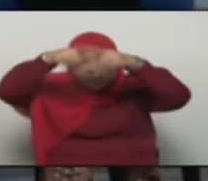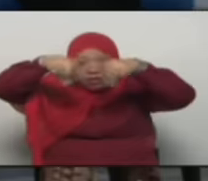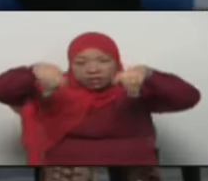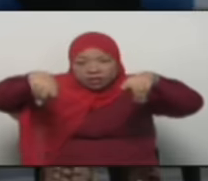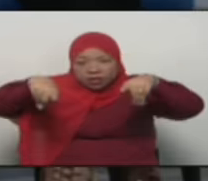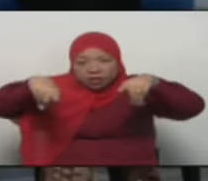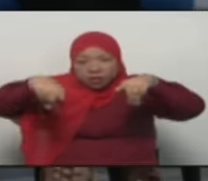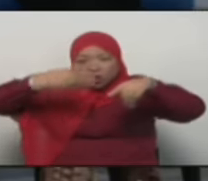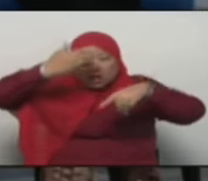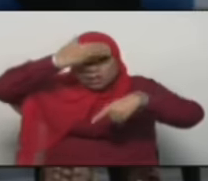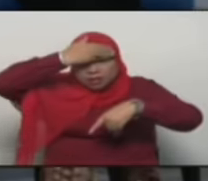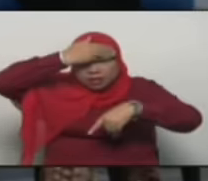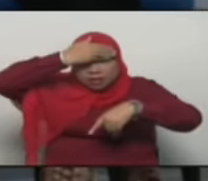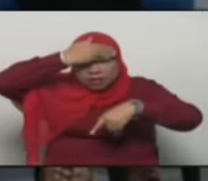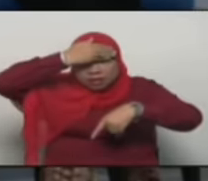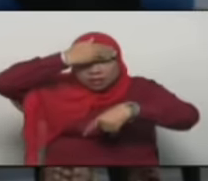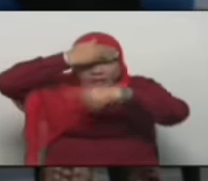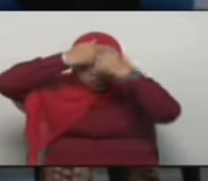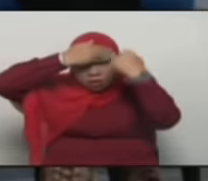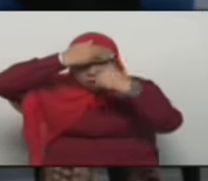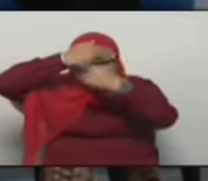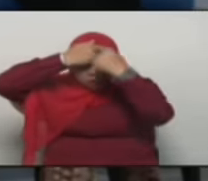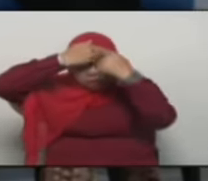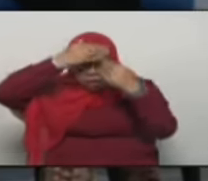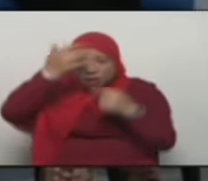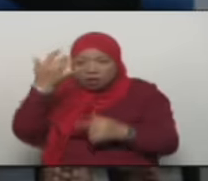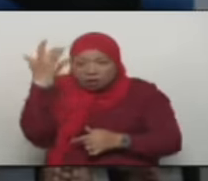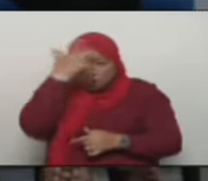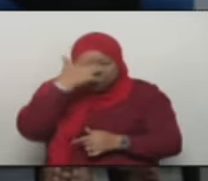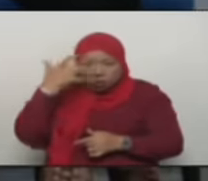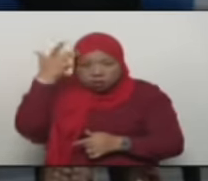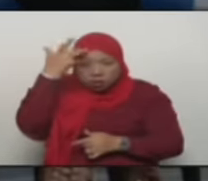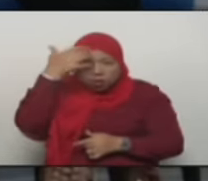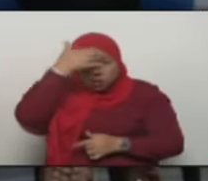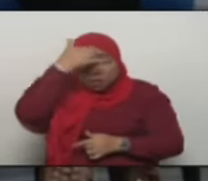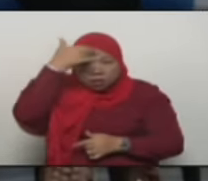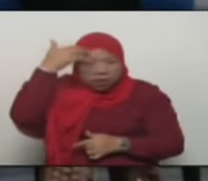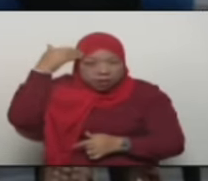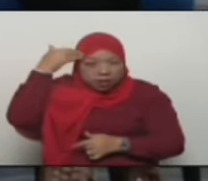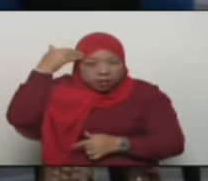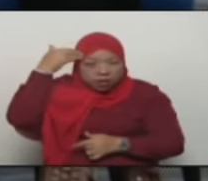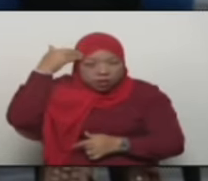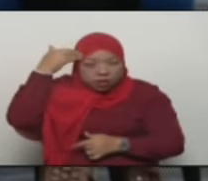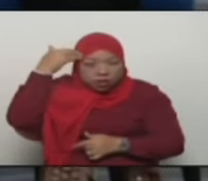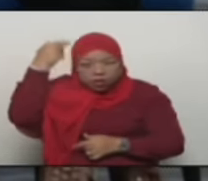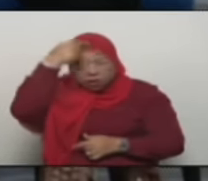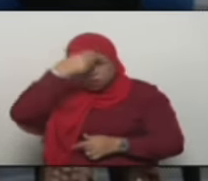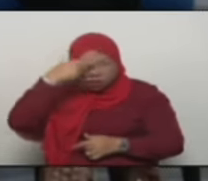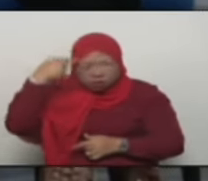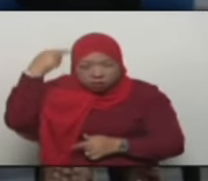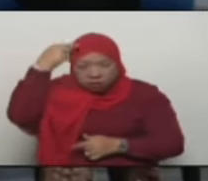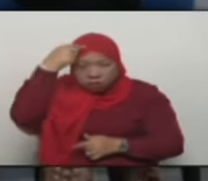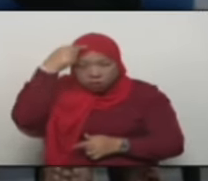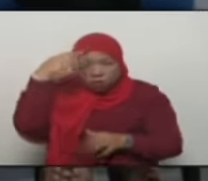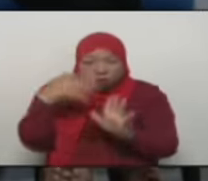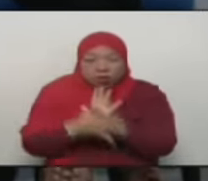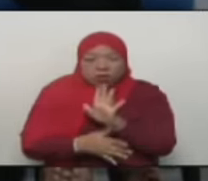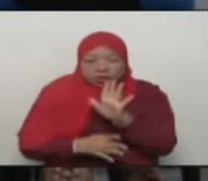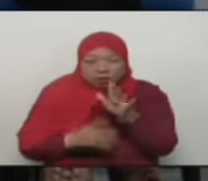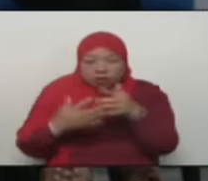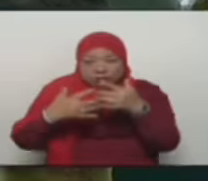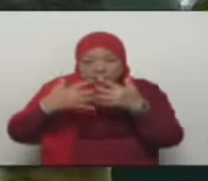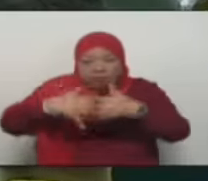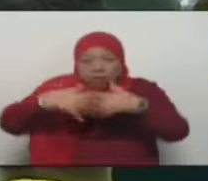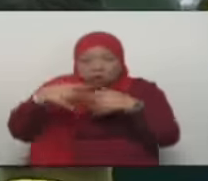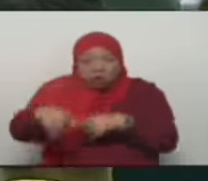que se llama el lóbulo frontal, que es allí... ¿Dónde queda? En la parte de la frente, tal cual aquí. ¿Tú lo tienes bien desarrollado? No, yo lo tengo